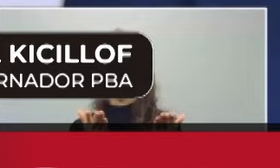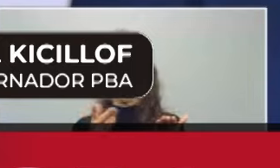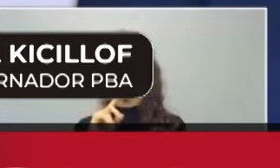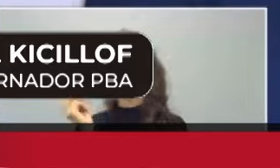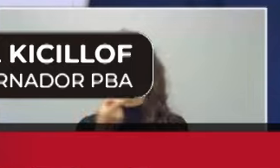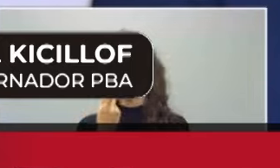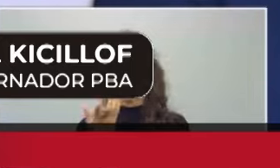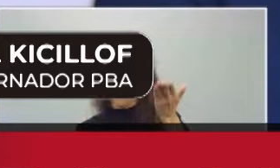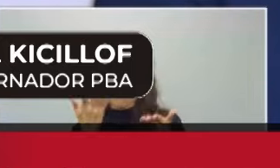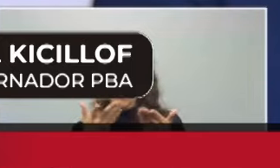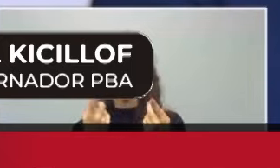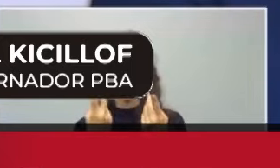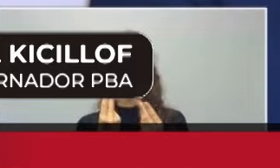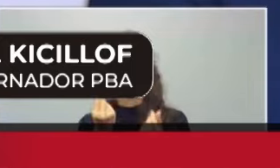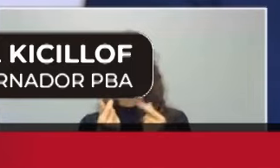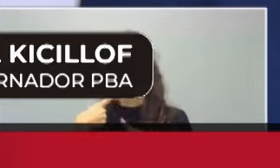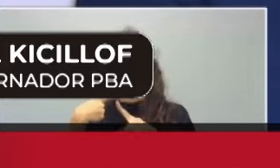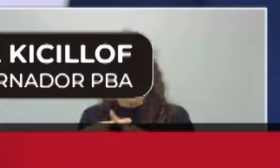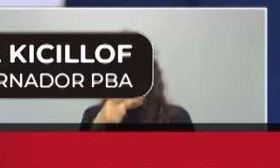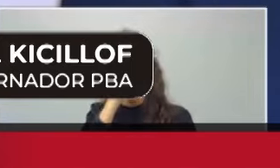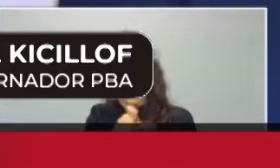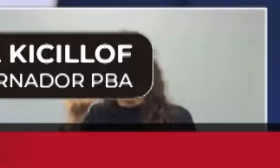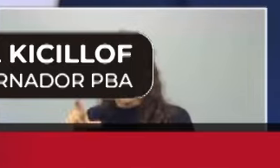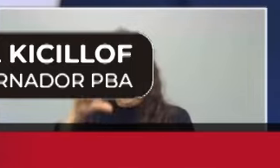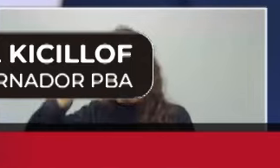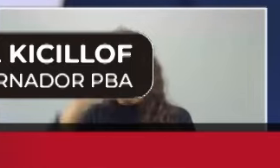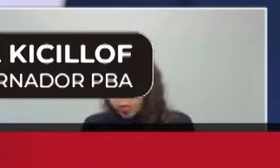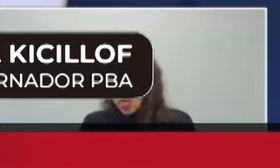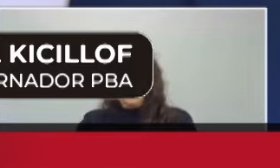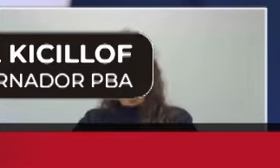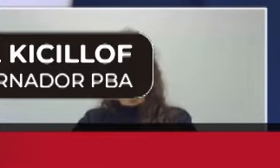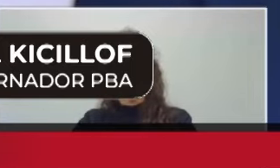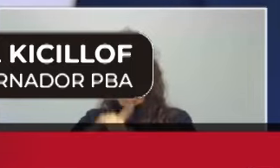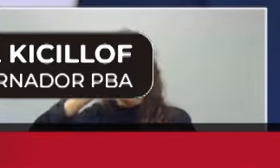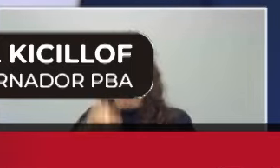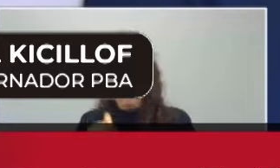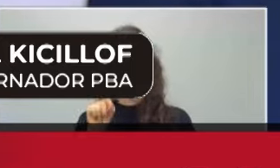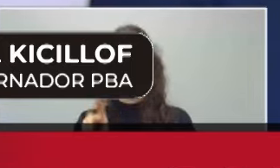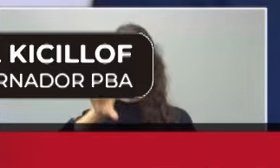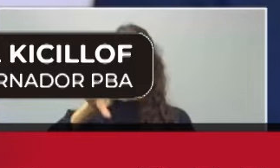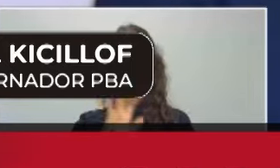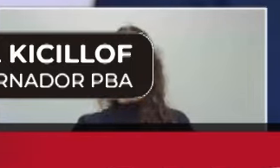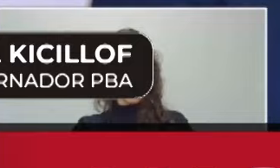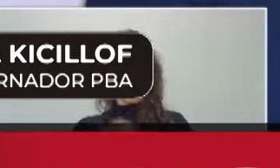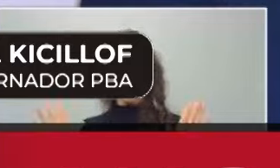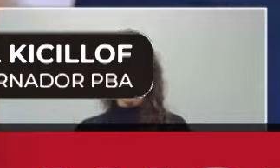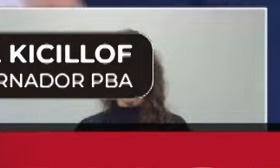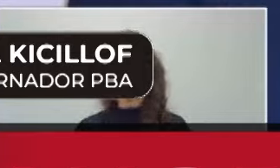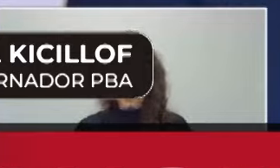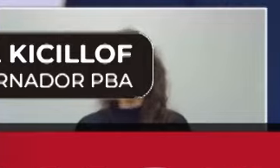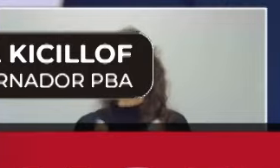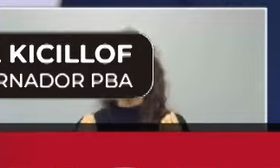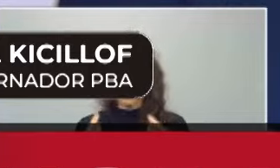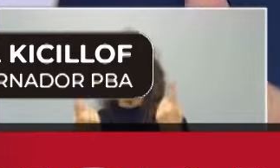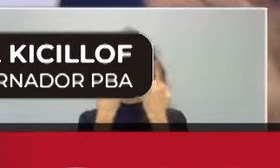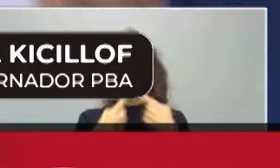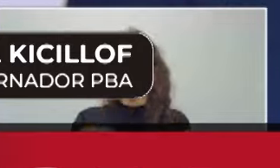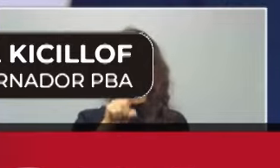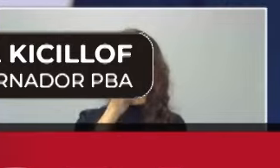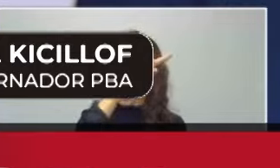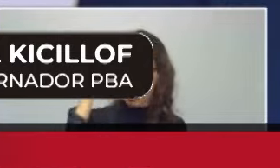presupuesto por habitante. El menor presupuesto por habitante, por lejos, contando los recursos